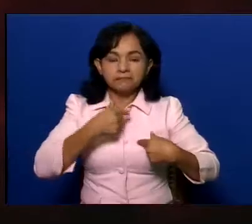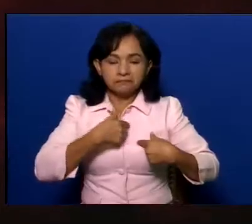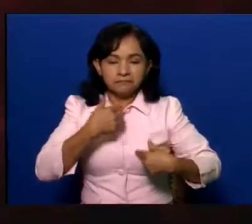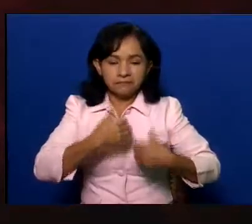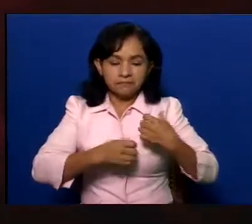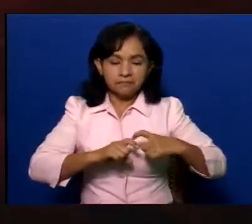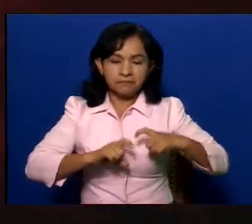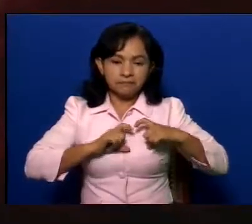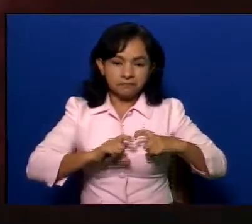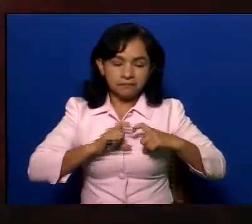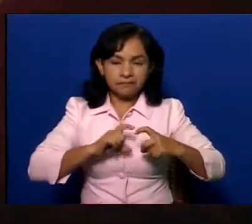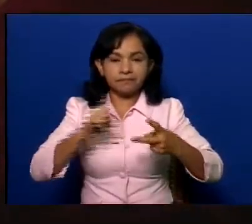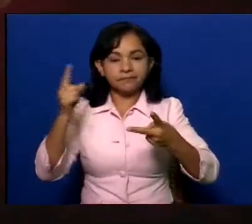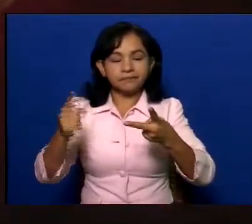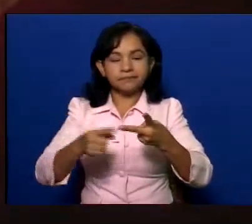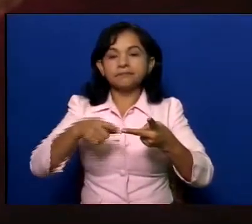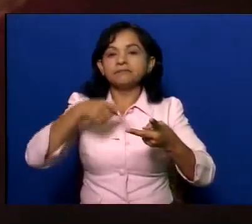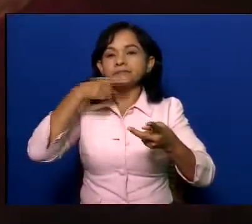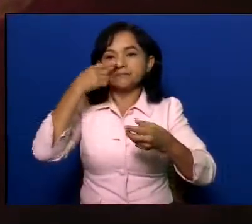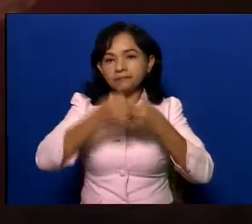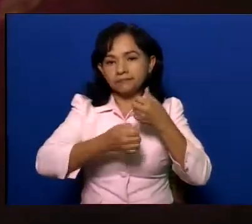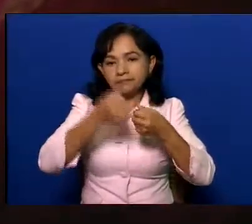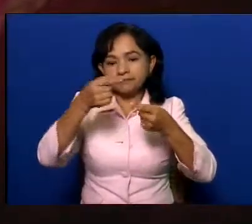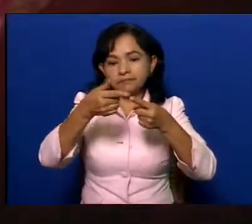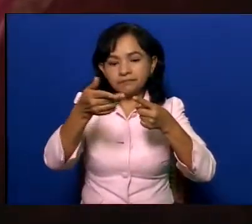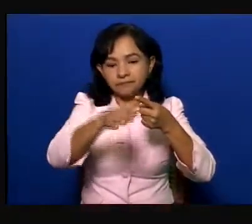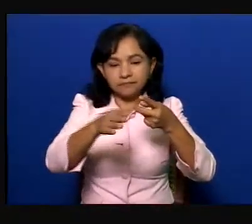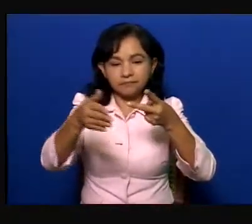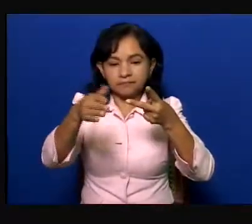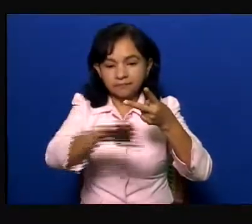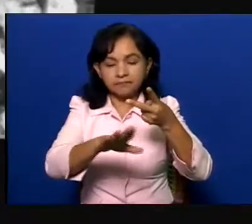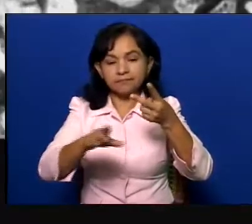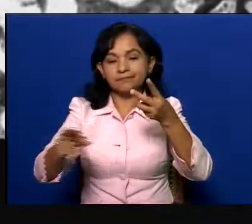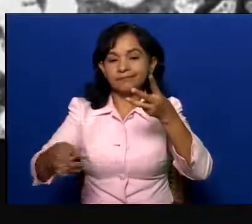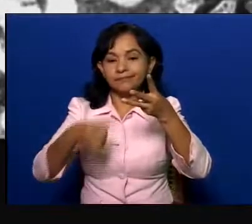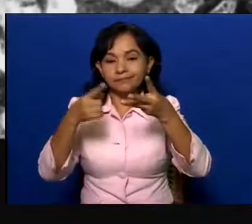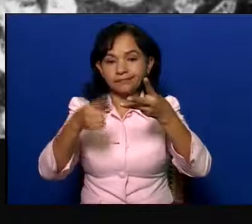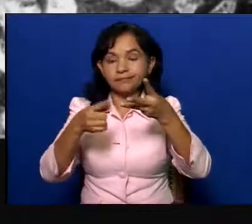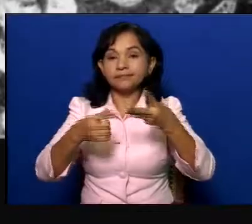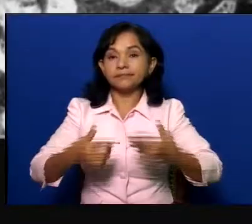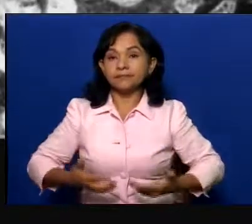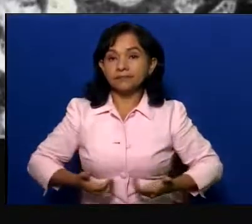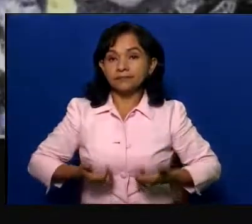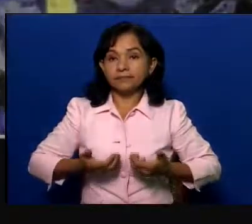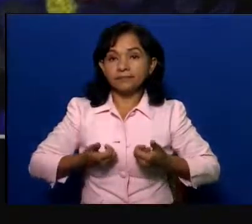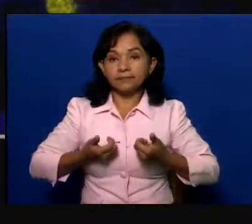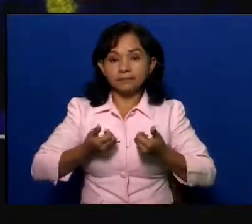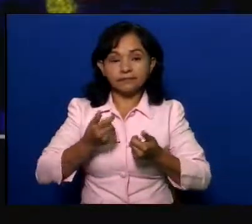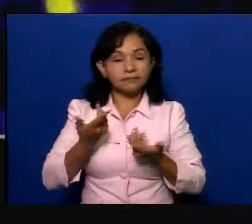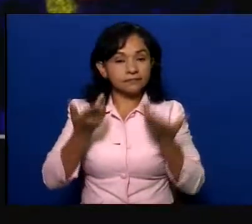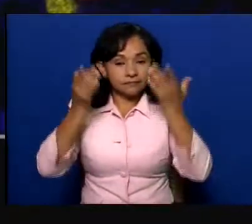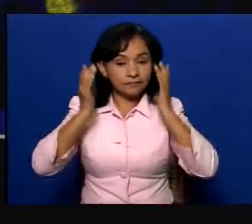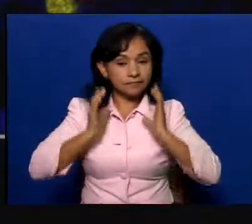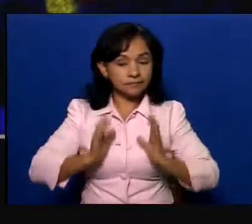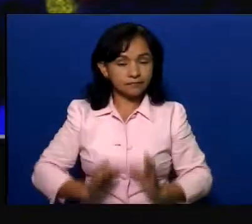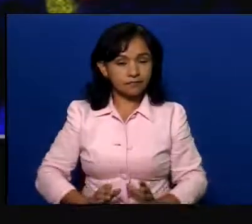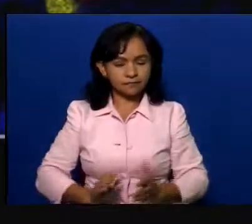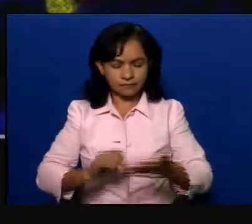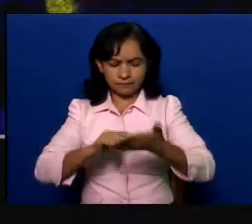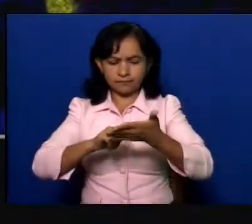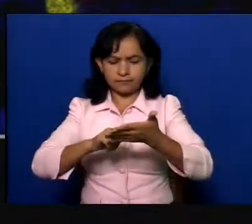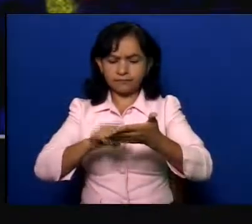cardiovasculares, un poquito los problemas respiratorios, aparecerían los cánceres, todos los tumores. Aquí hay un dato interesante